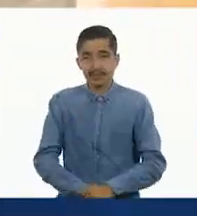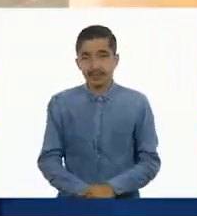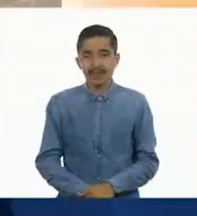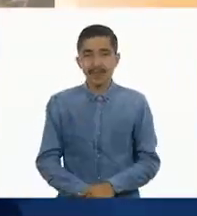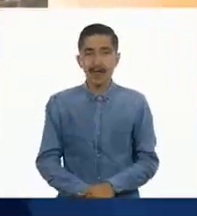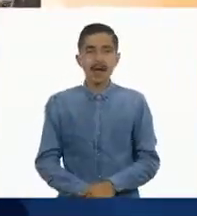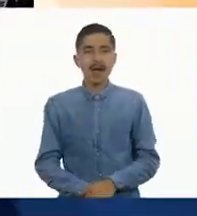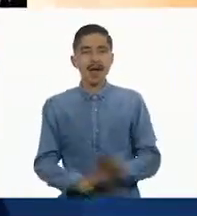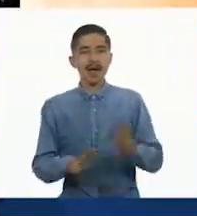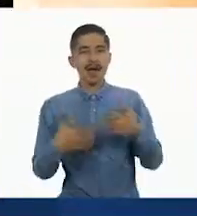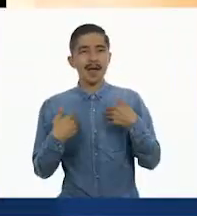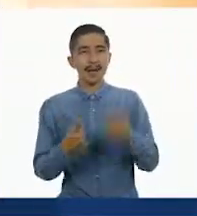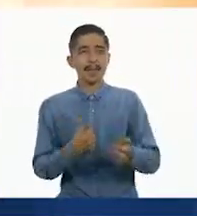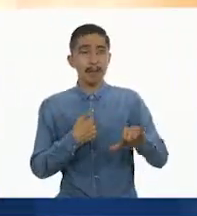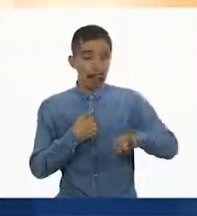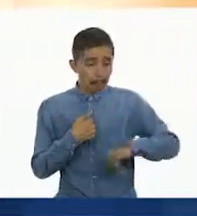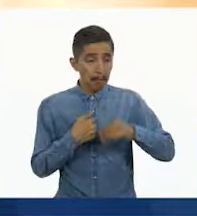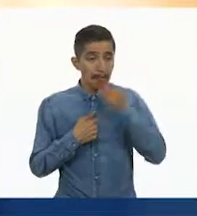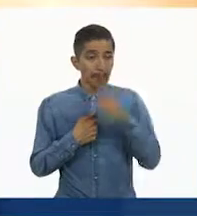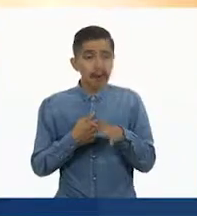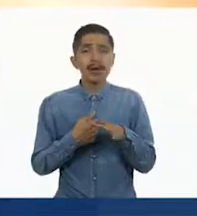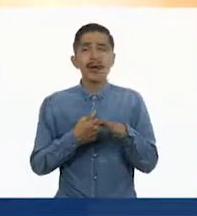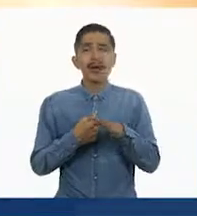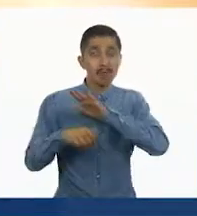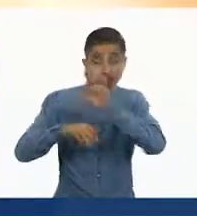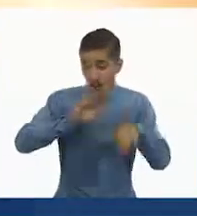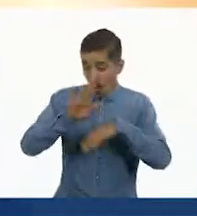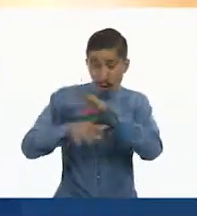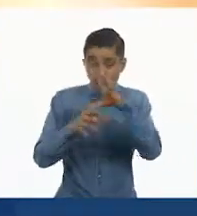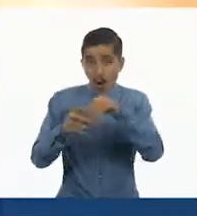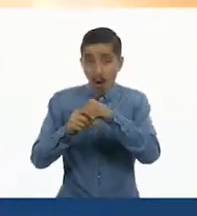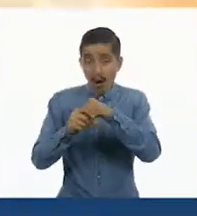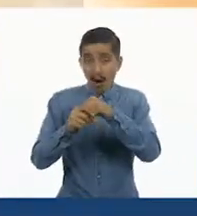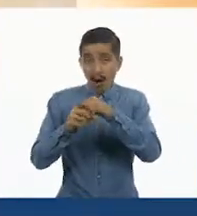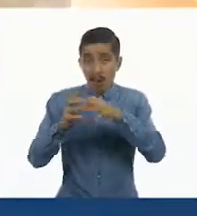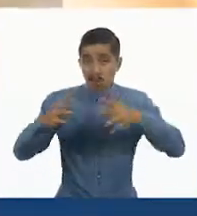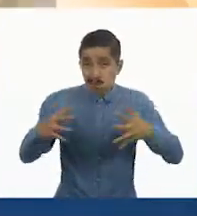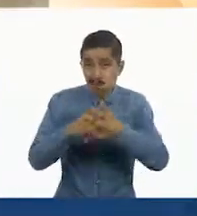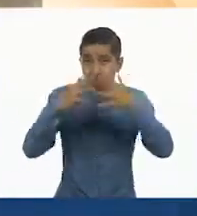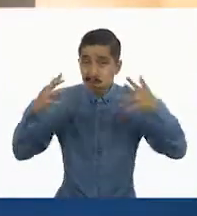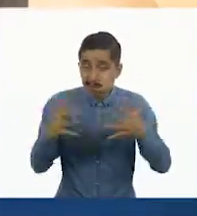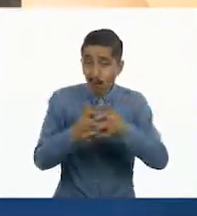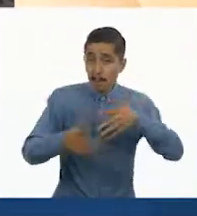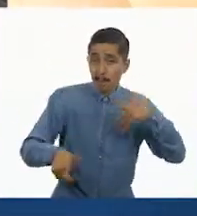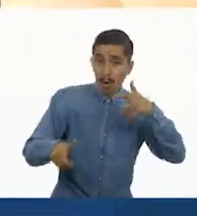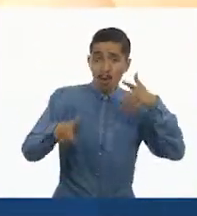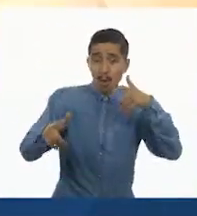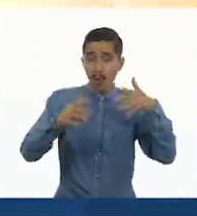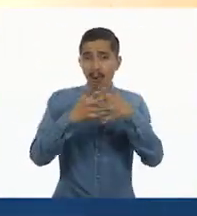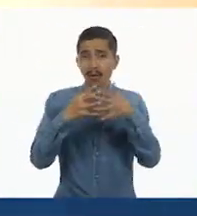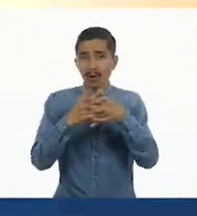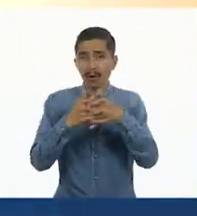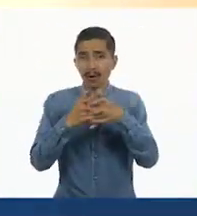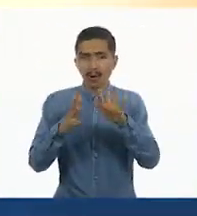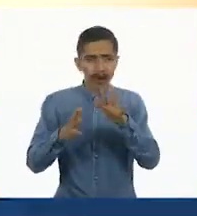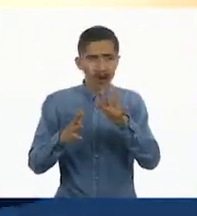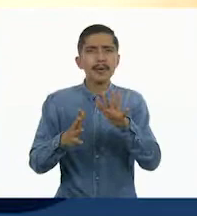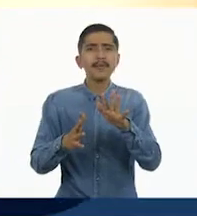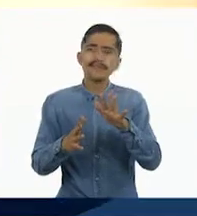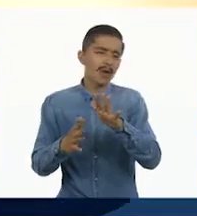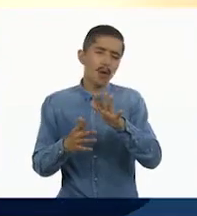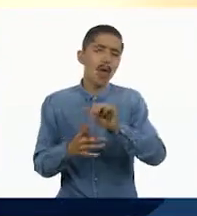Ahora sí que interesante. ¿Y todas esas muertes fueron en combate? Pues una parte de ellas fueron por